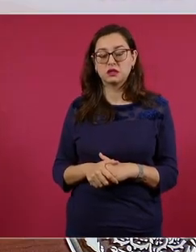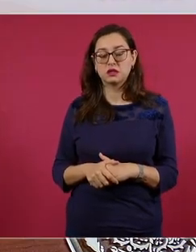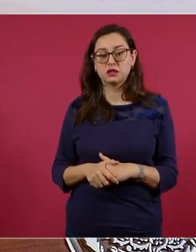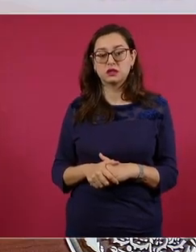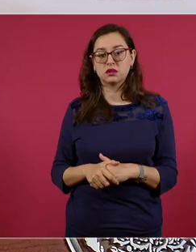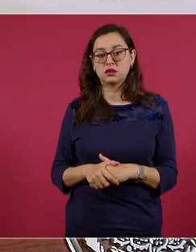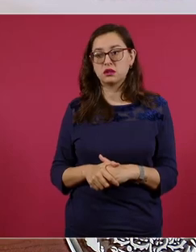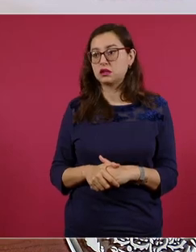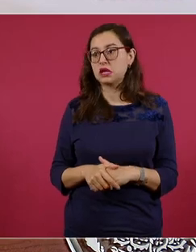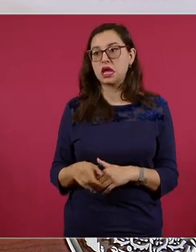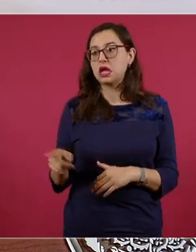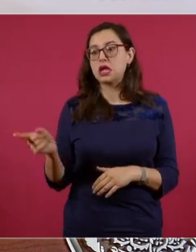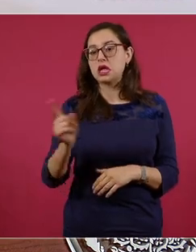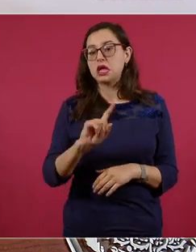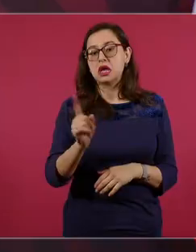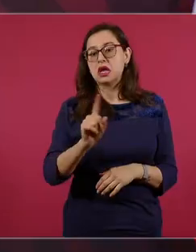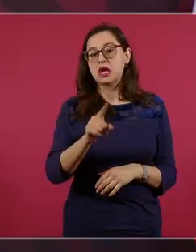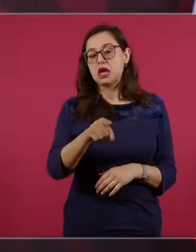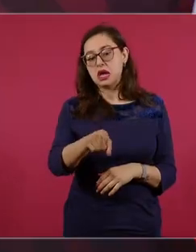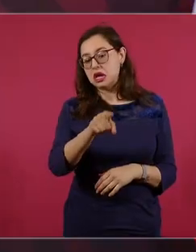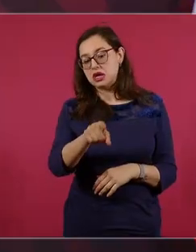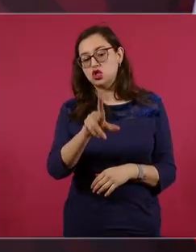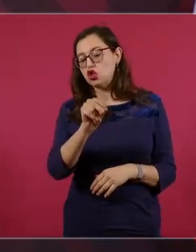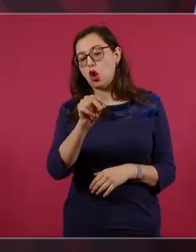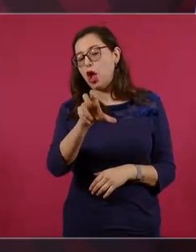porque no son ellos.